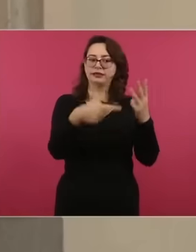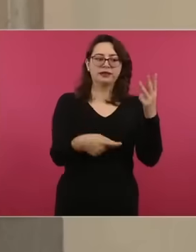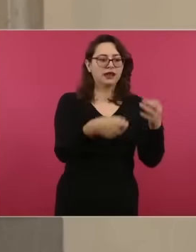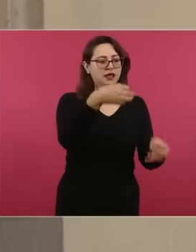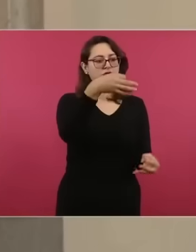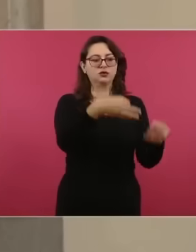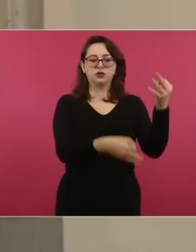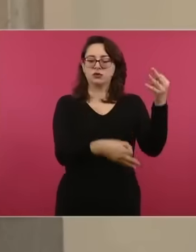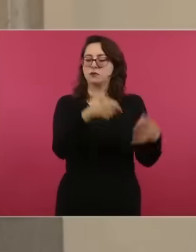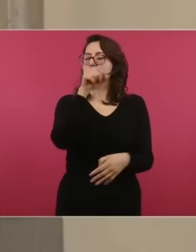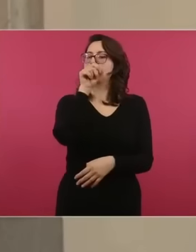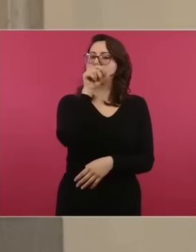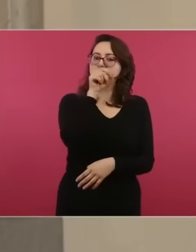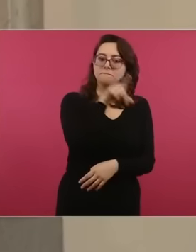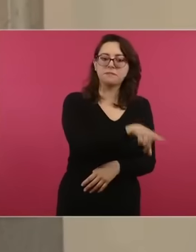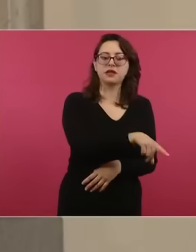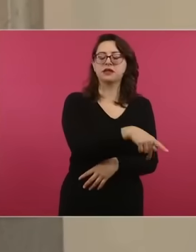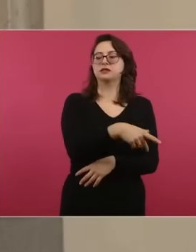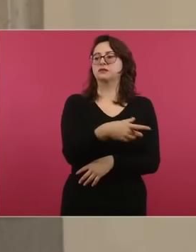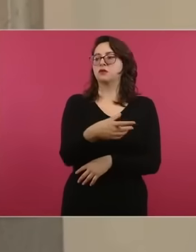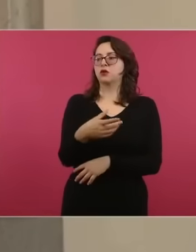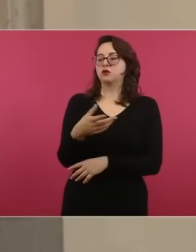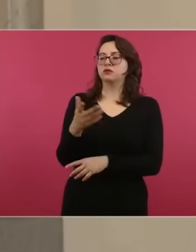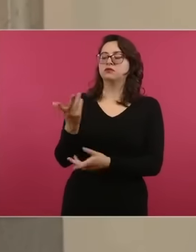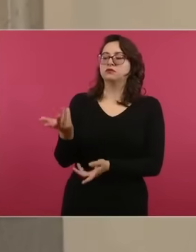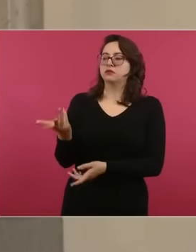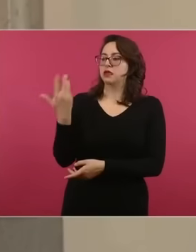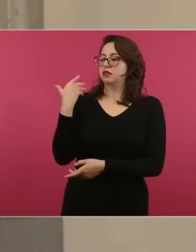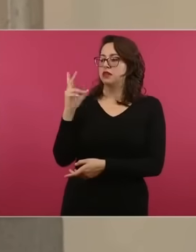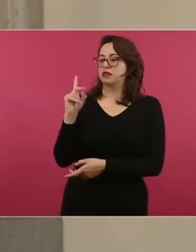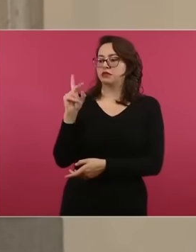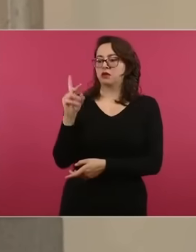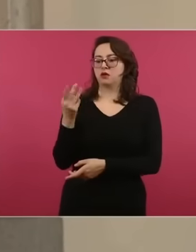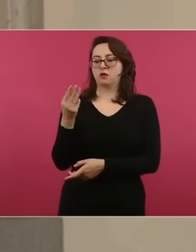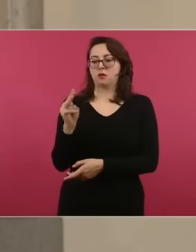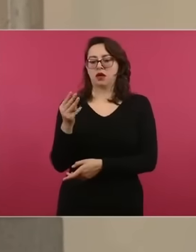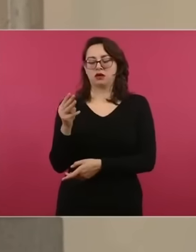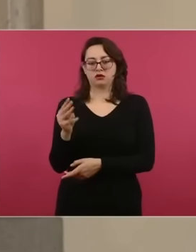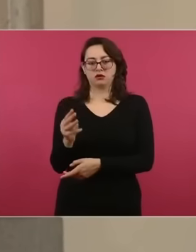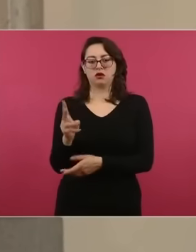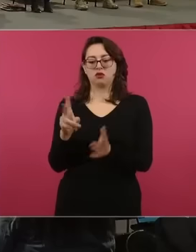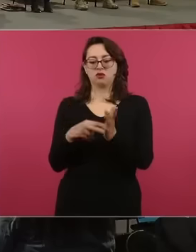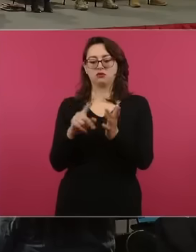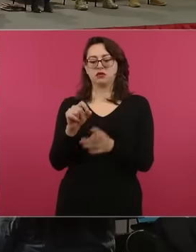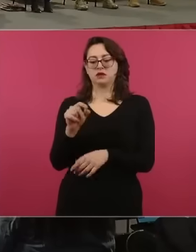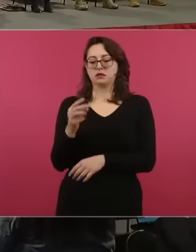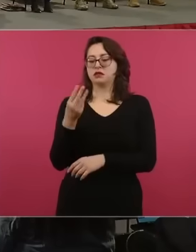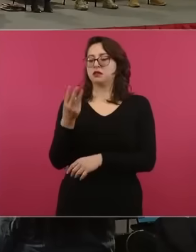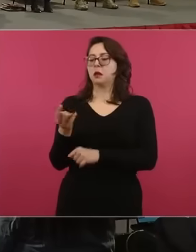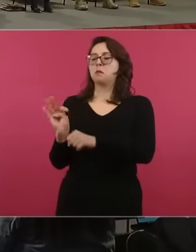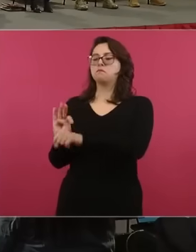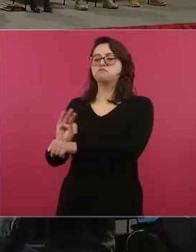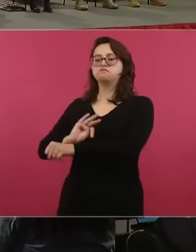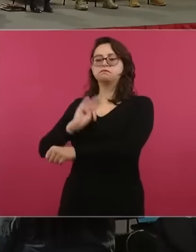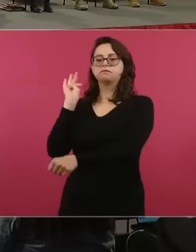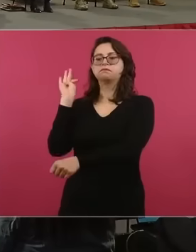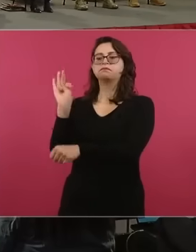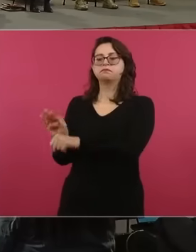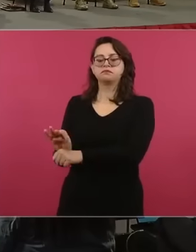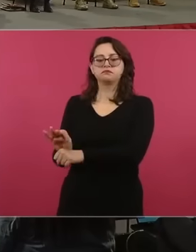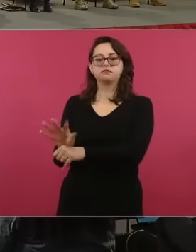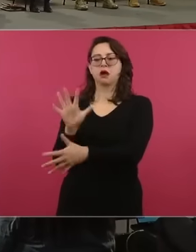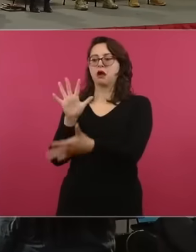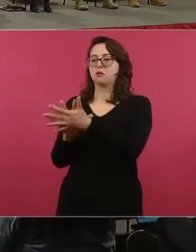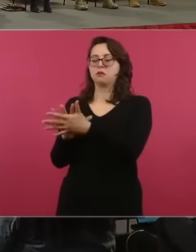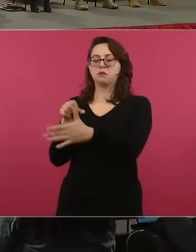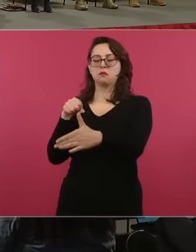del del 31 de mayo de mayo del presente año concedieron El amparo dos presuntos secuestradores para revocar